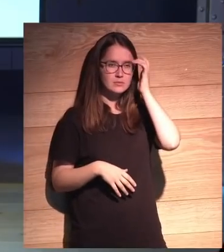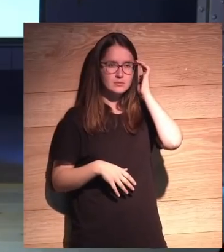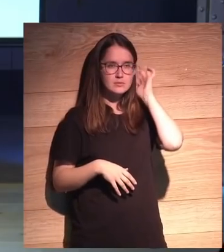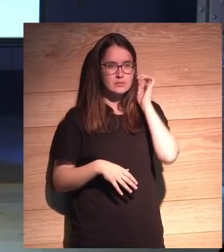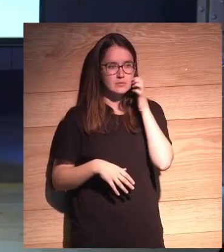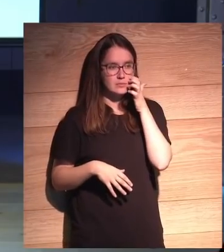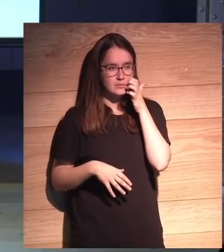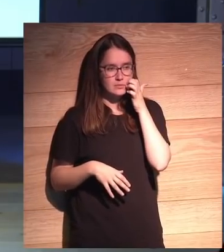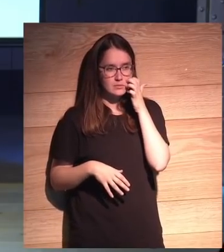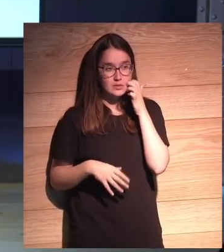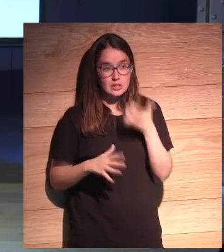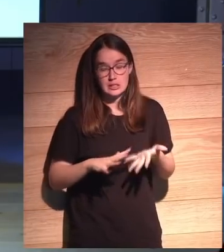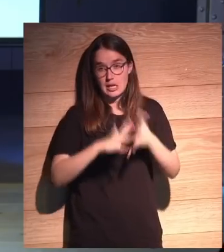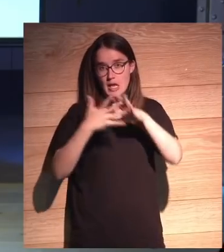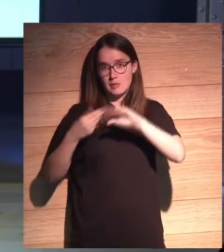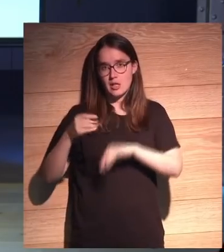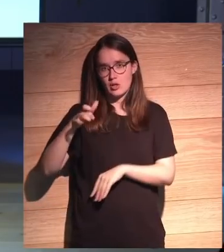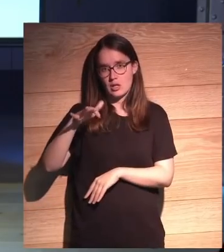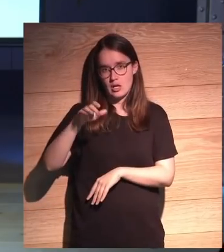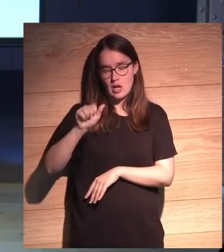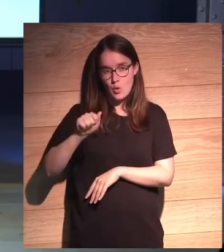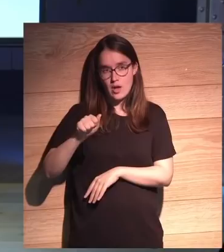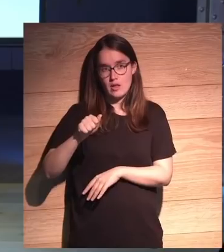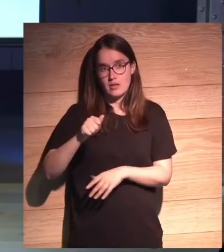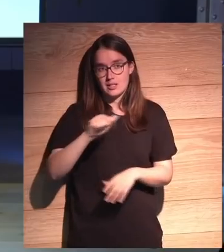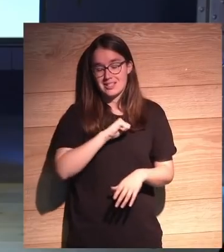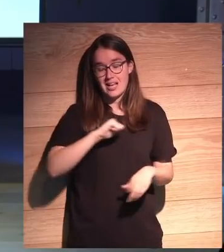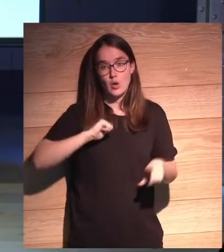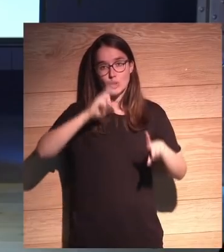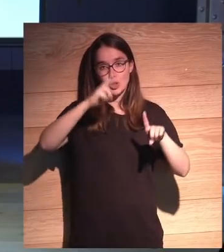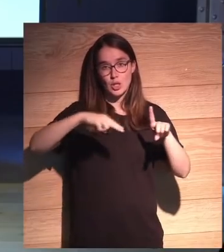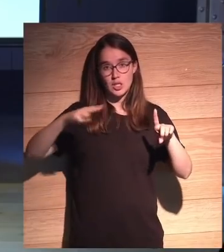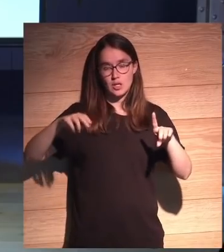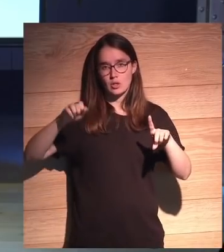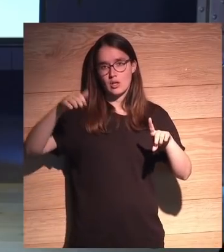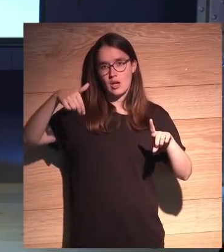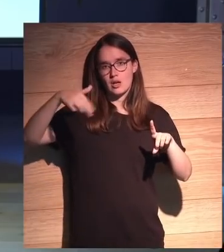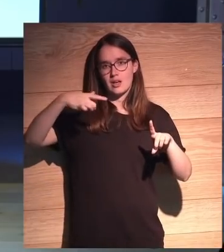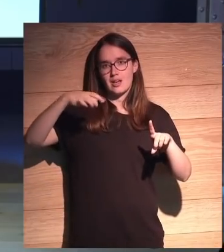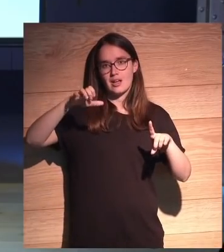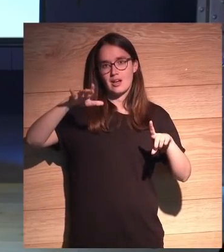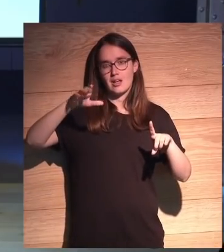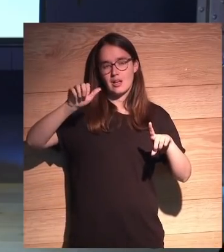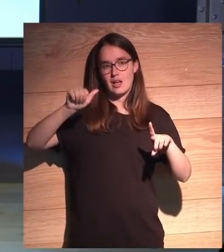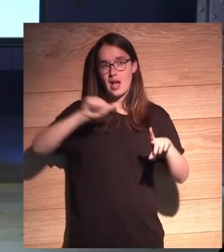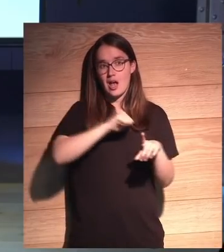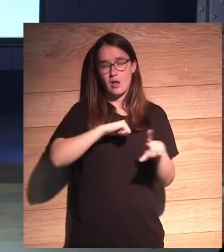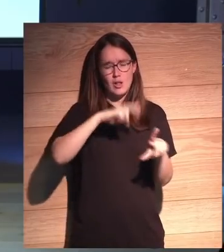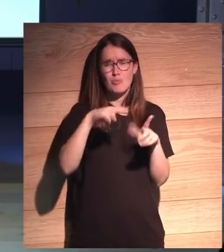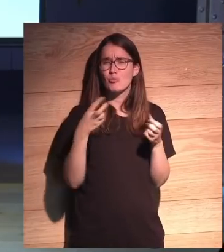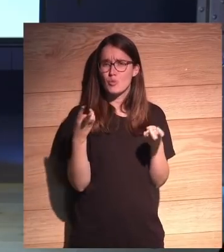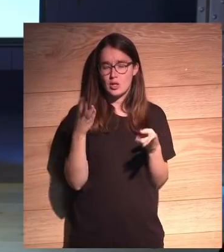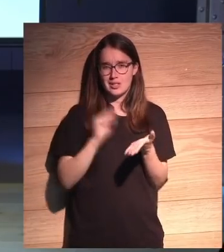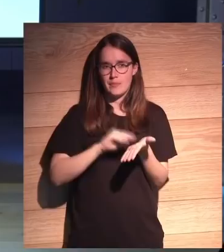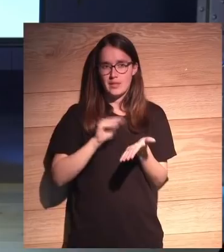Este es la interpretación de Laura de ese autorretrato de Angelika Kauffmann. Se autorretrató muchas